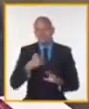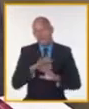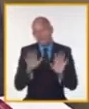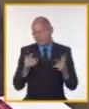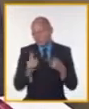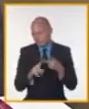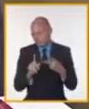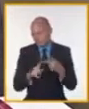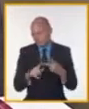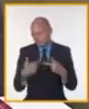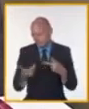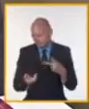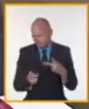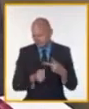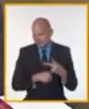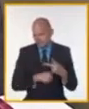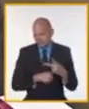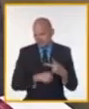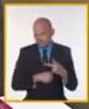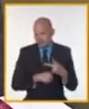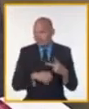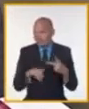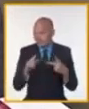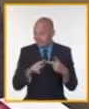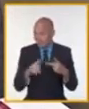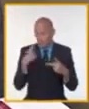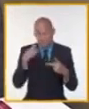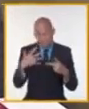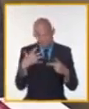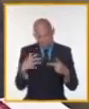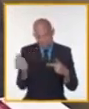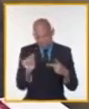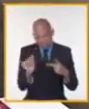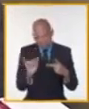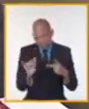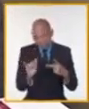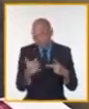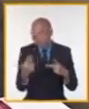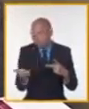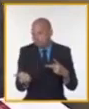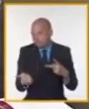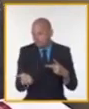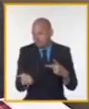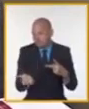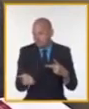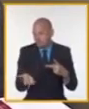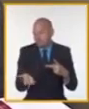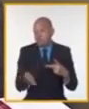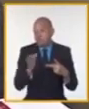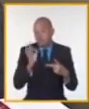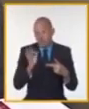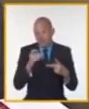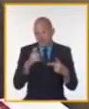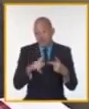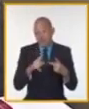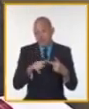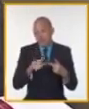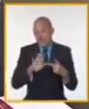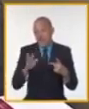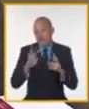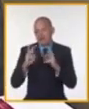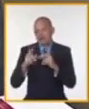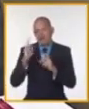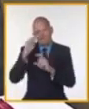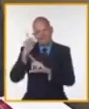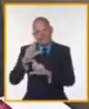tema, que es de hecho un pilar para la dirección, tiene que ver con los resultados científicos y